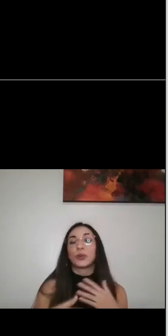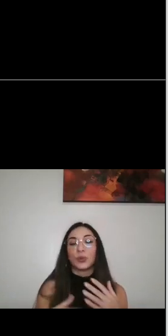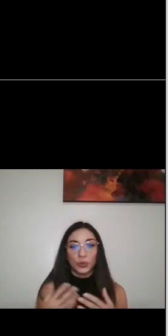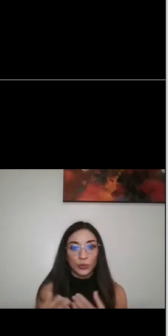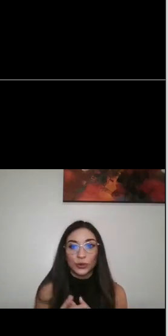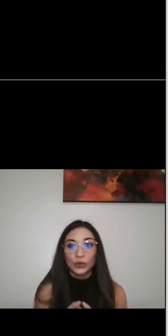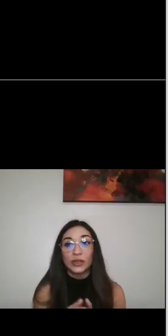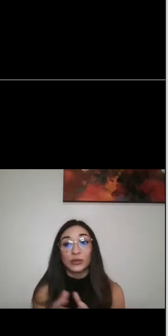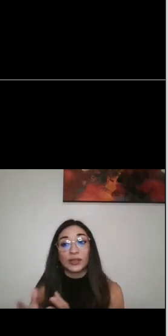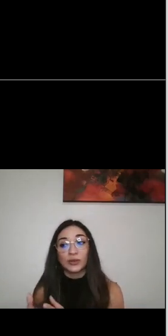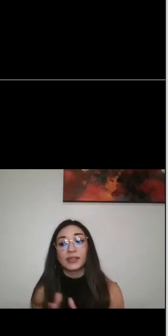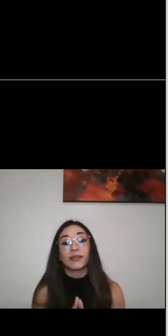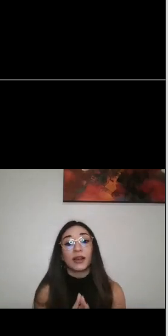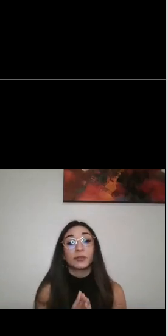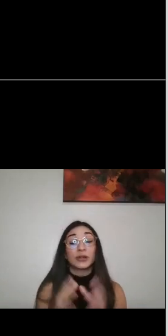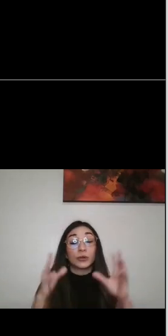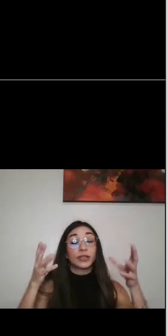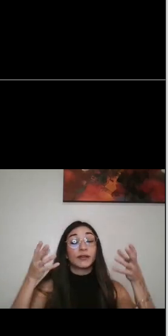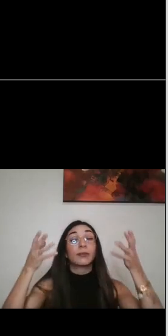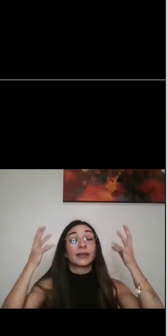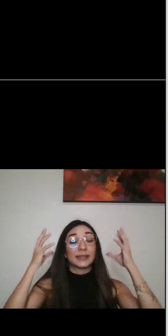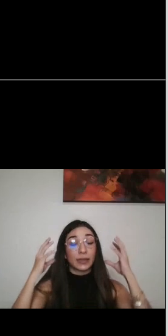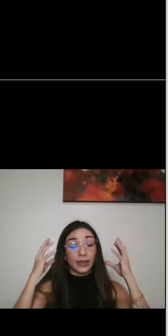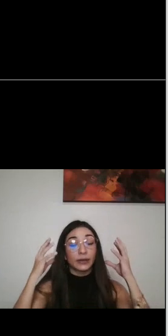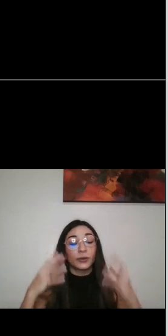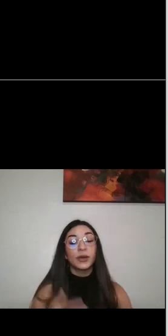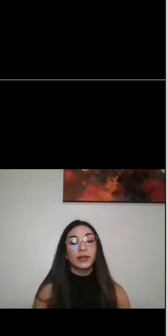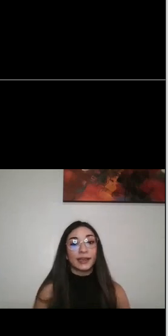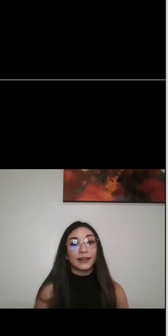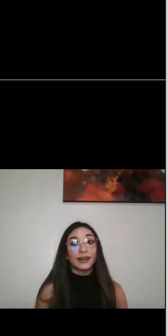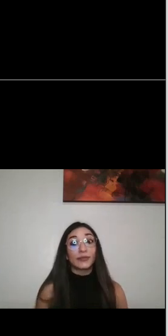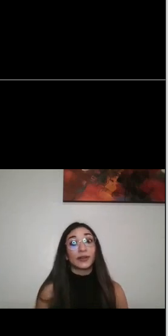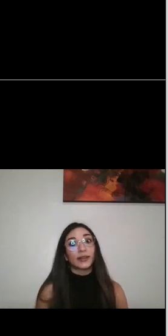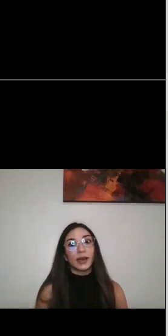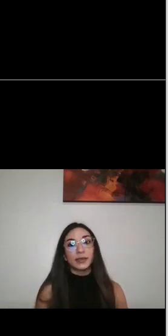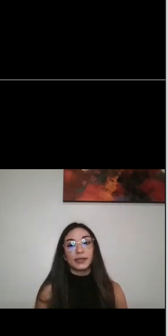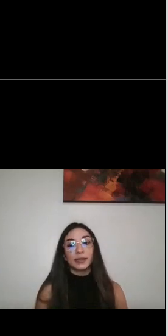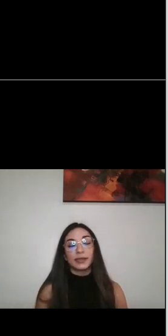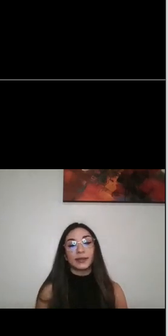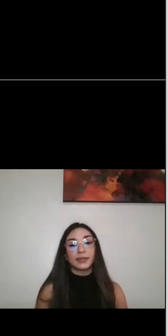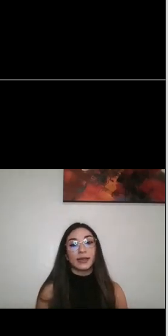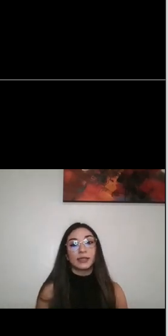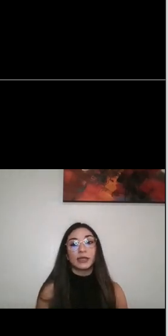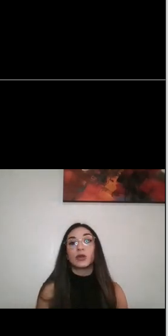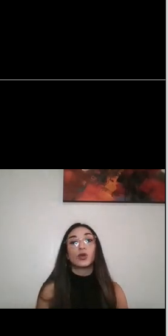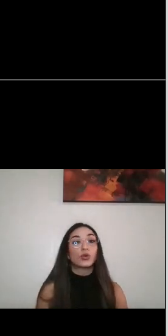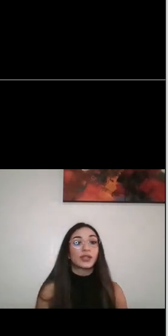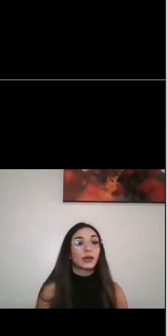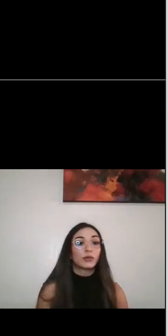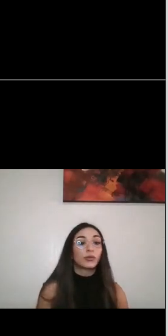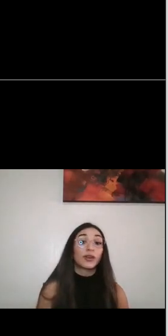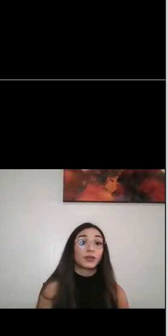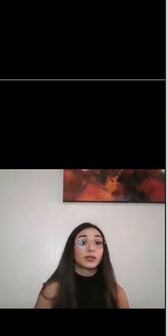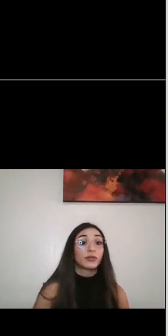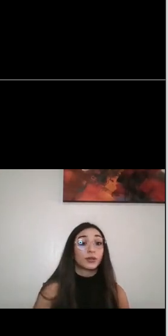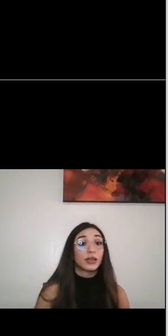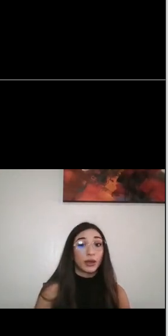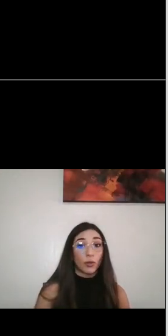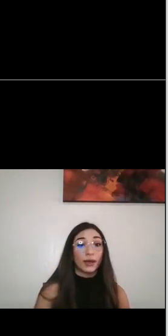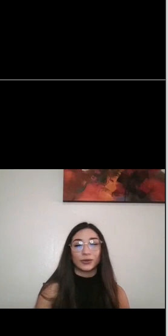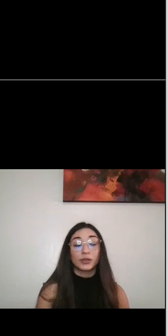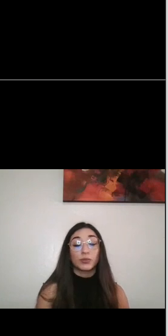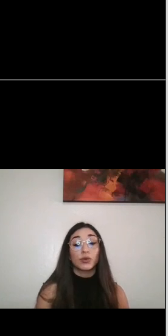conocimiento, un montón de las otras cosas que hablábamos, inclusive el pensamiento, tiende a afectarse de ciertas áreas si no se da un correcto desarrollo